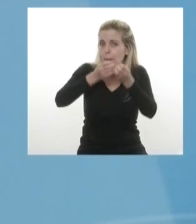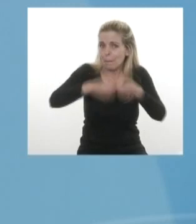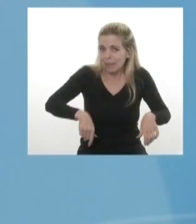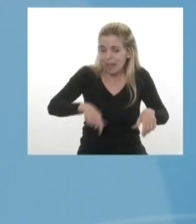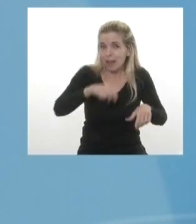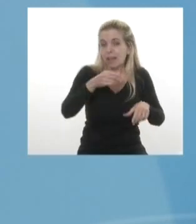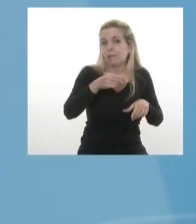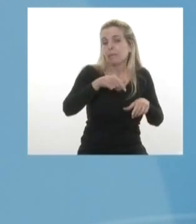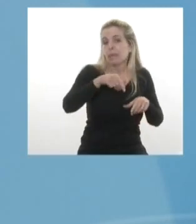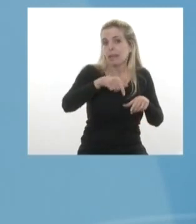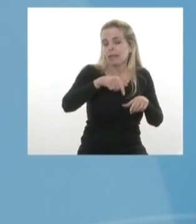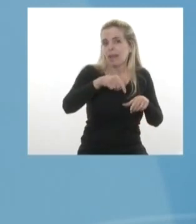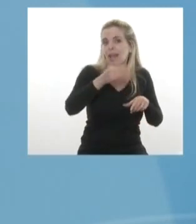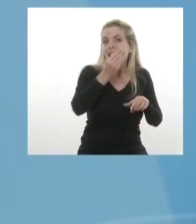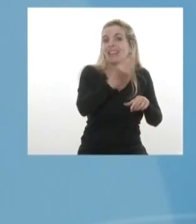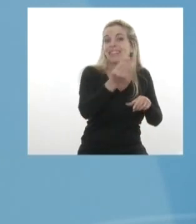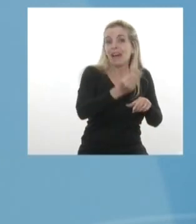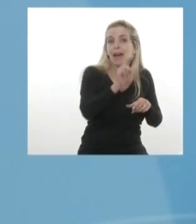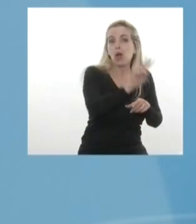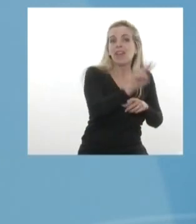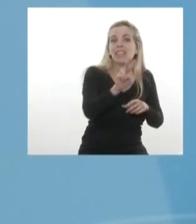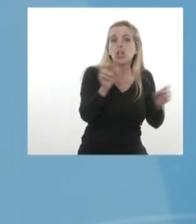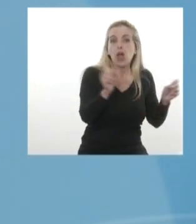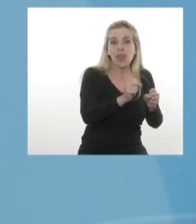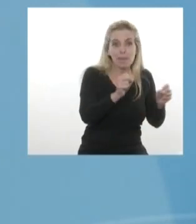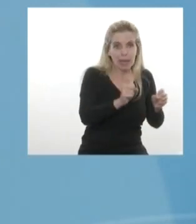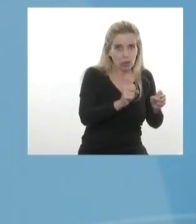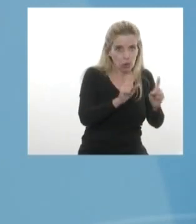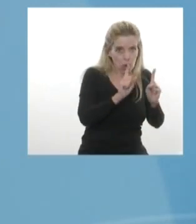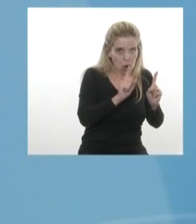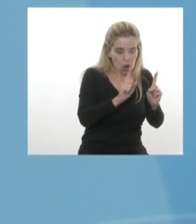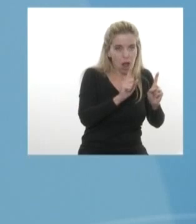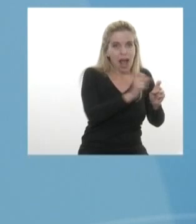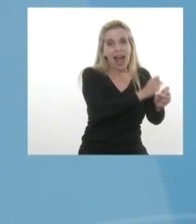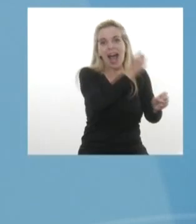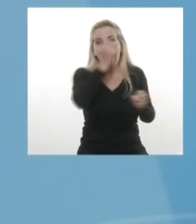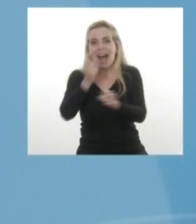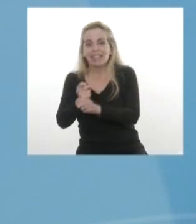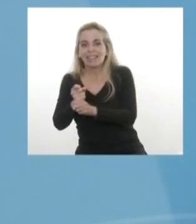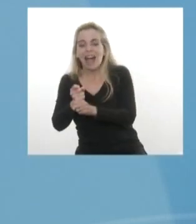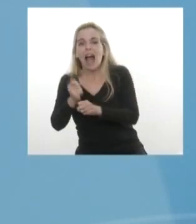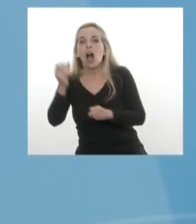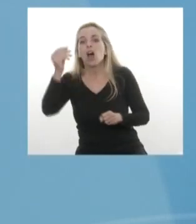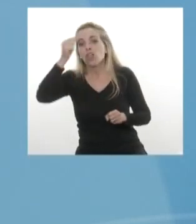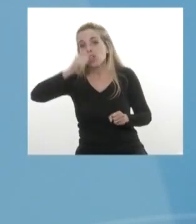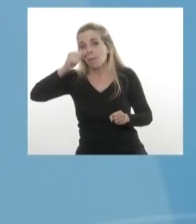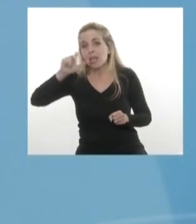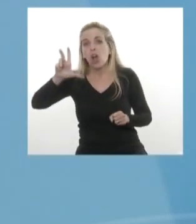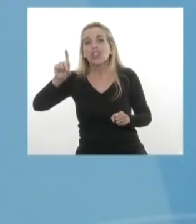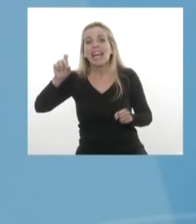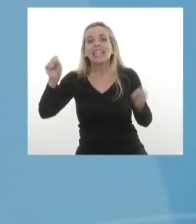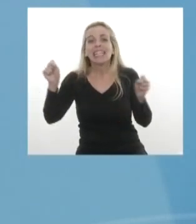este sábado, 22 de mayo, a las 0 hora, hasta el domingo 30 de mayo